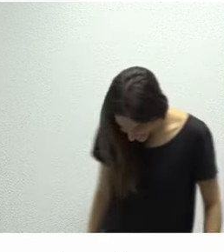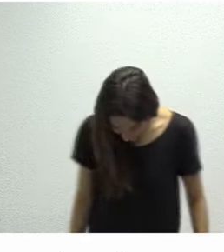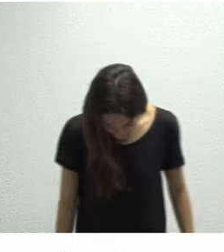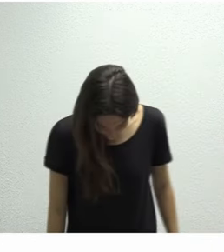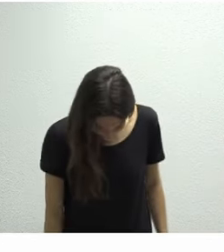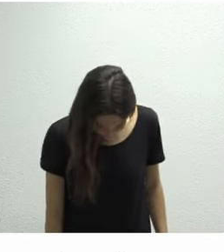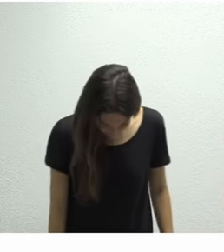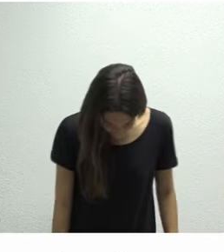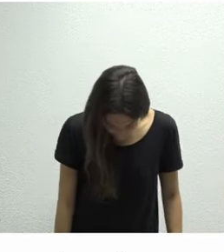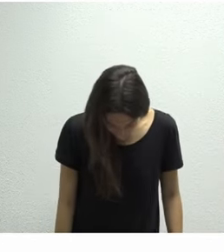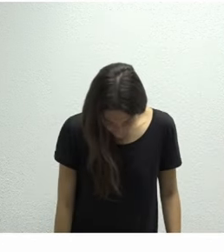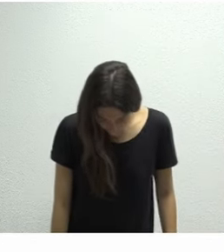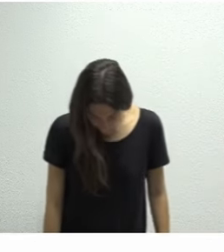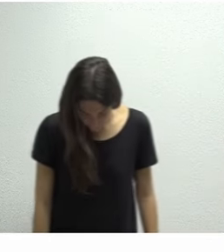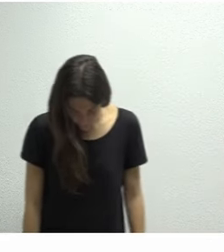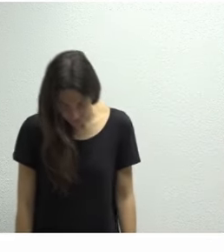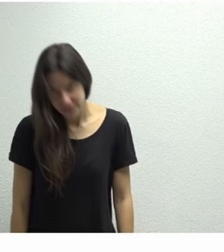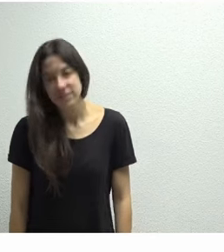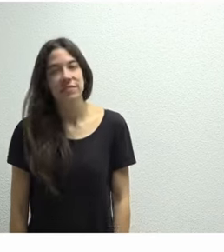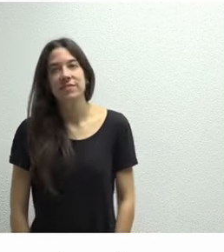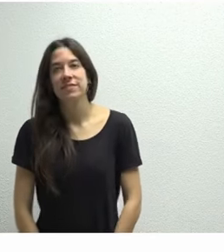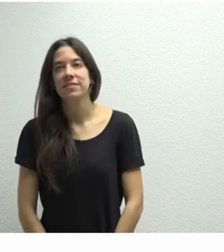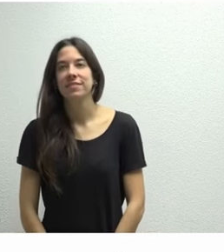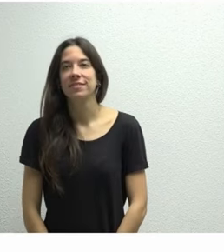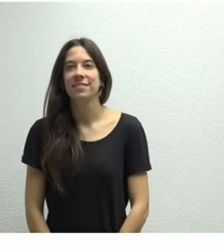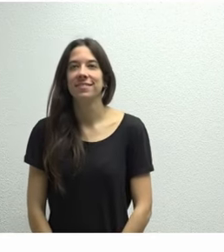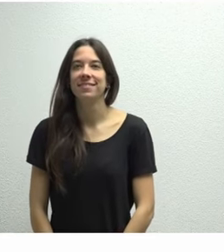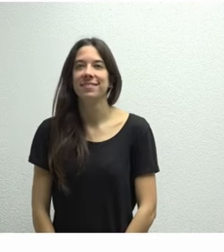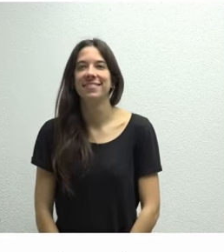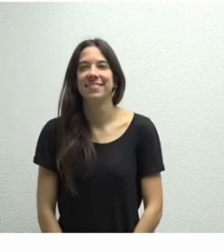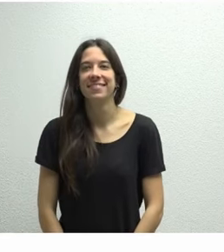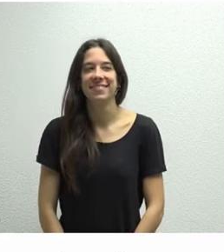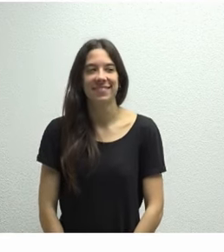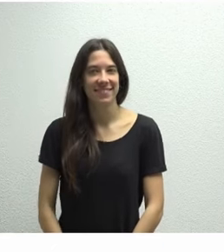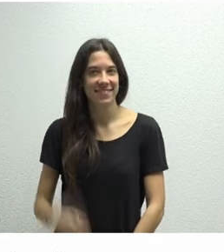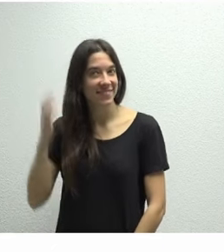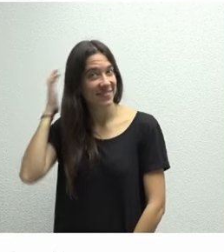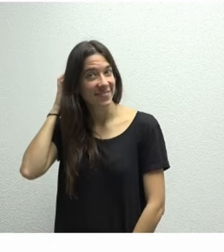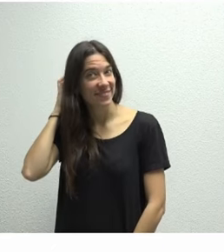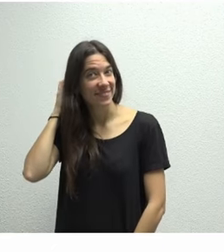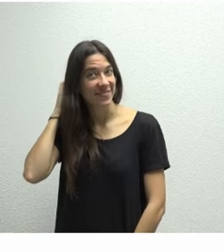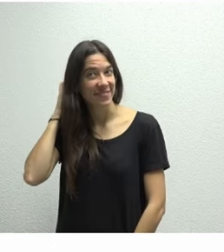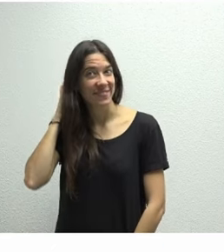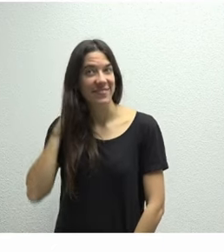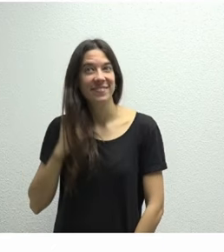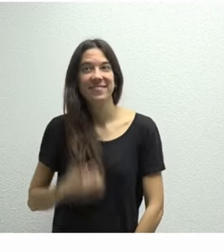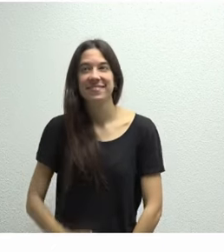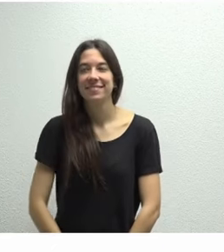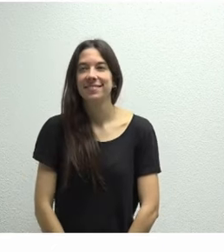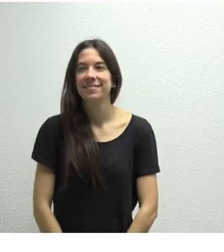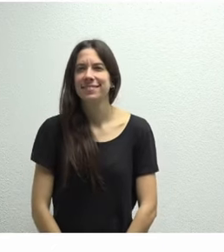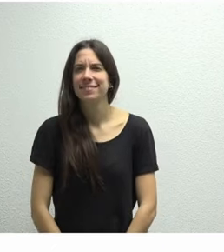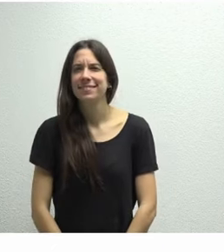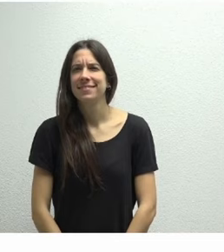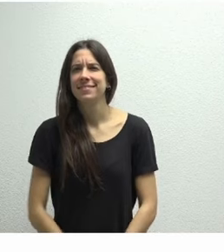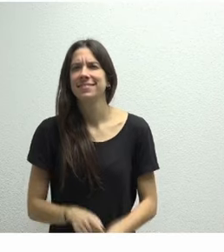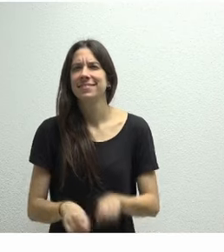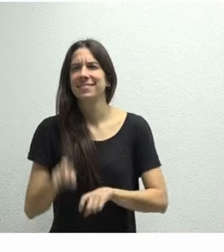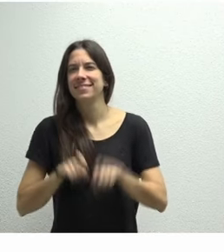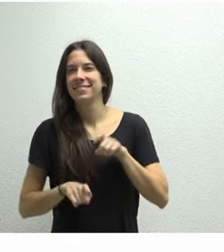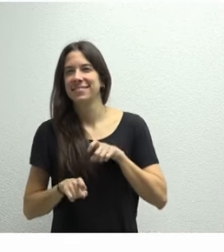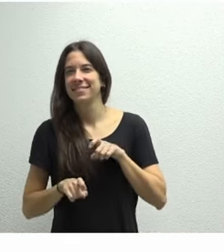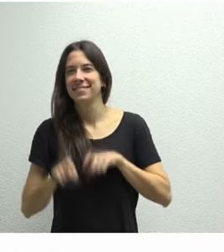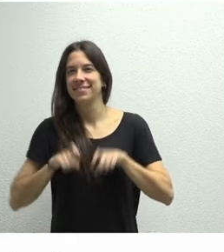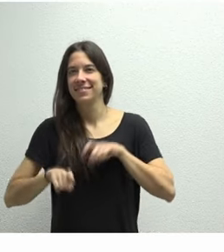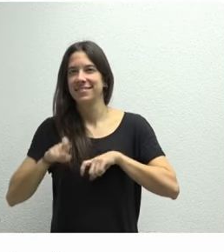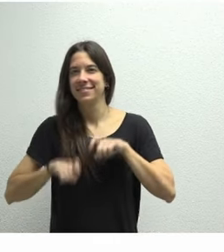adelante ya me perdí No para atrás para atrás para